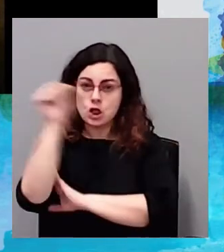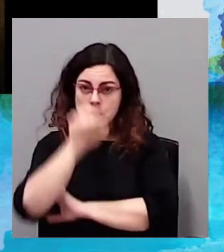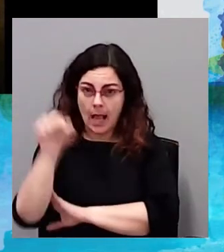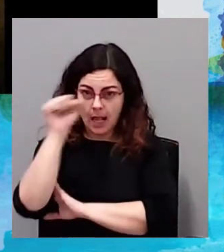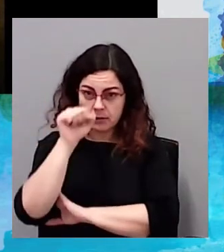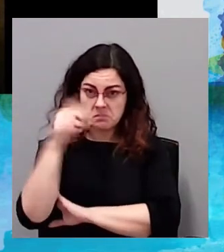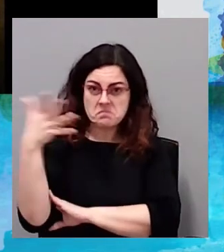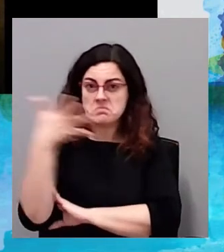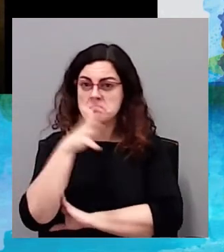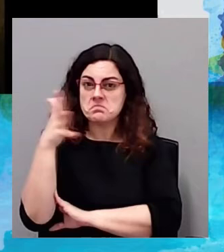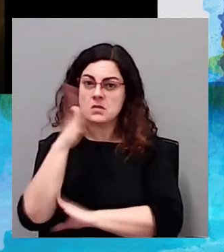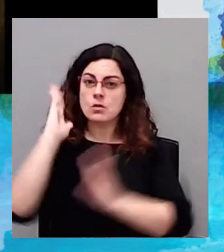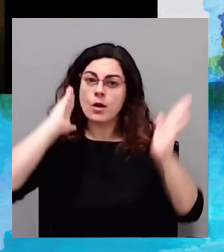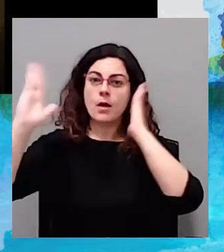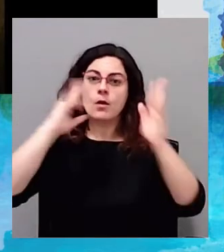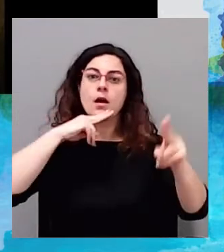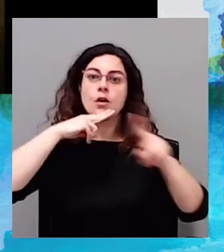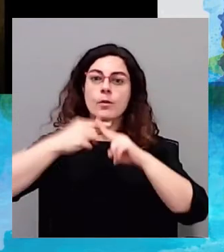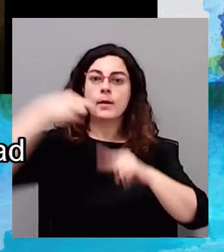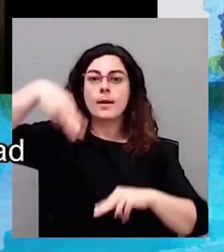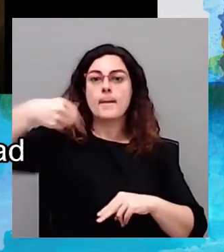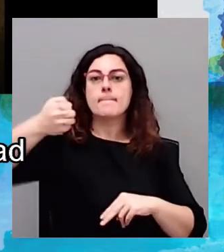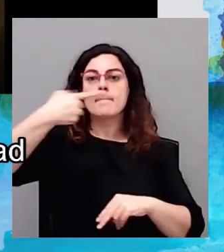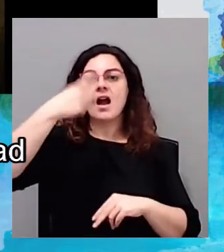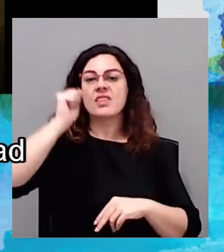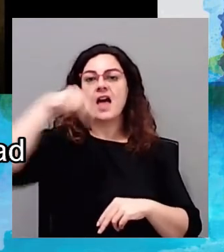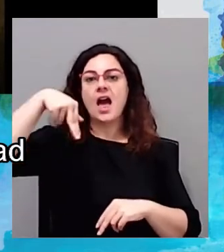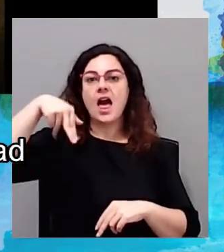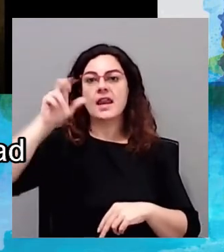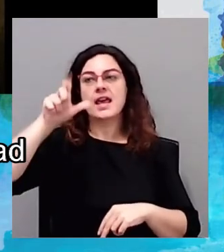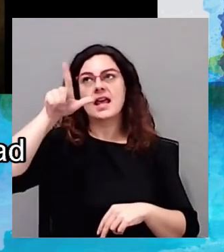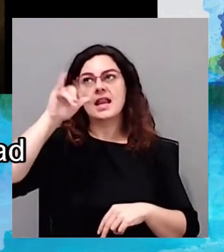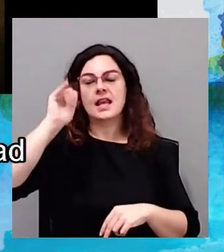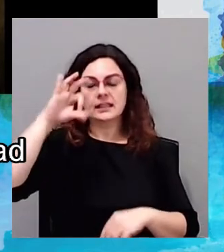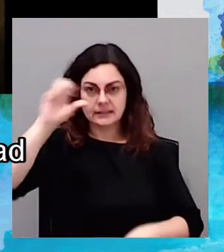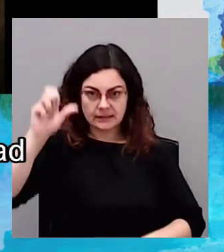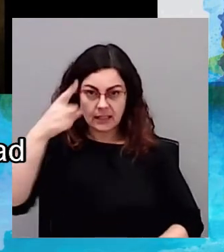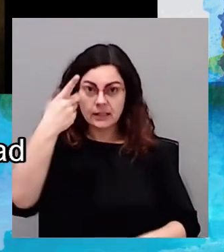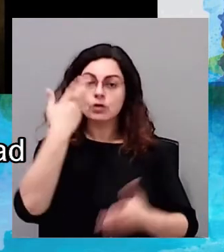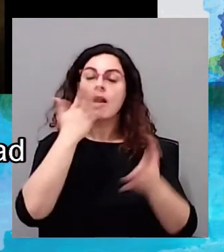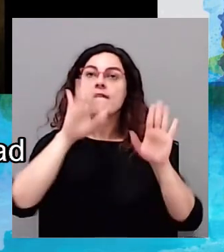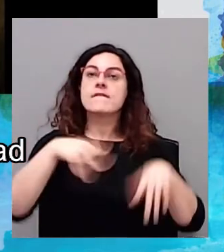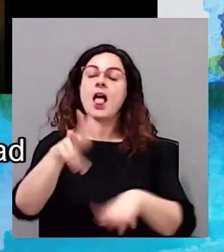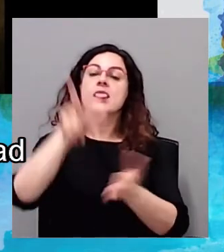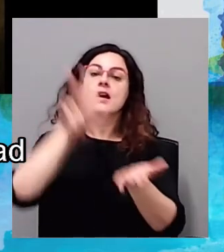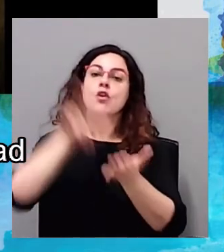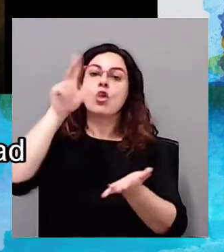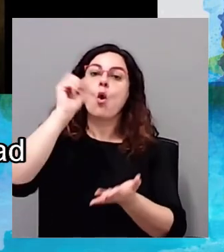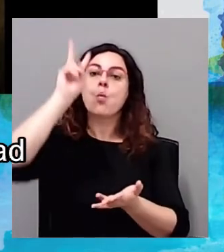en el periodo conocido como magdaleniense. La cueva fue declarada Patrimonio de la Humanidad por la UNESCO